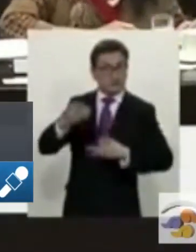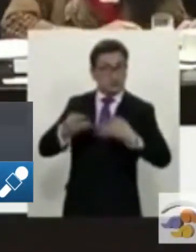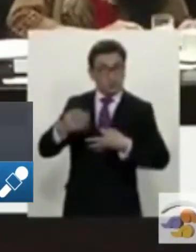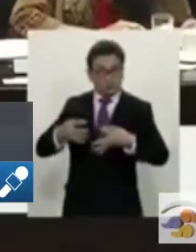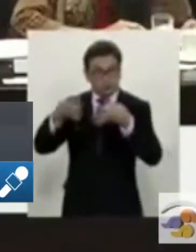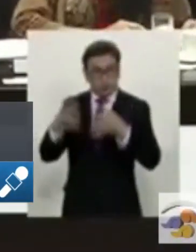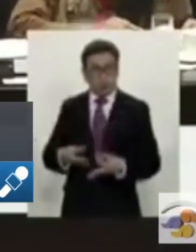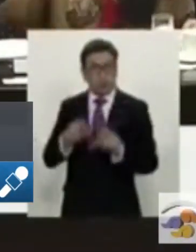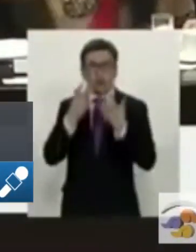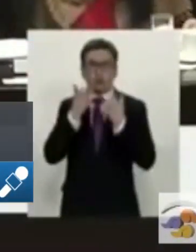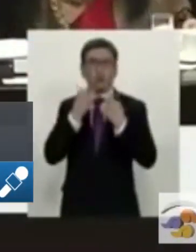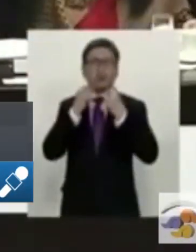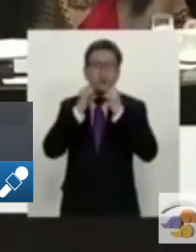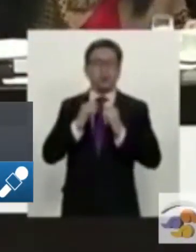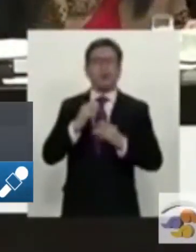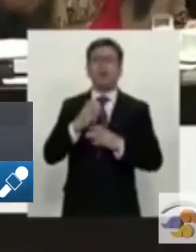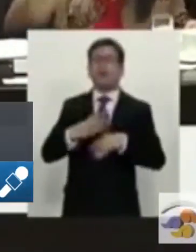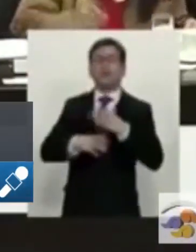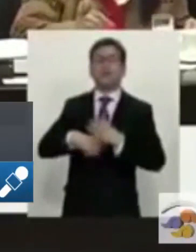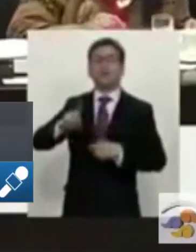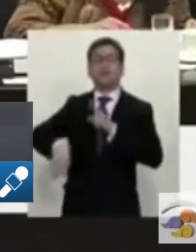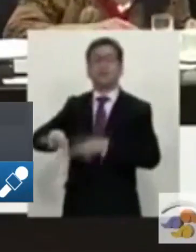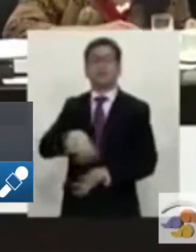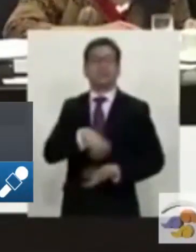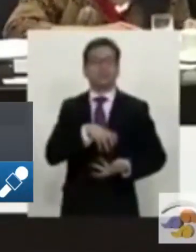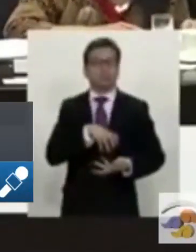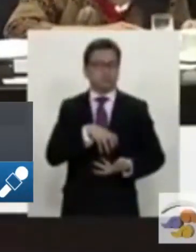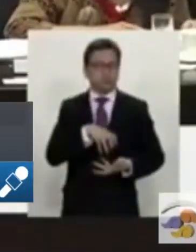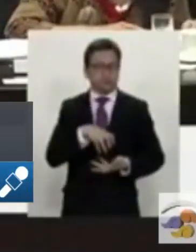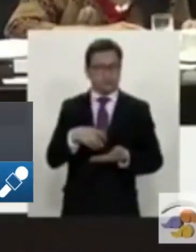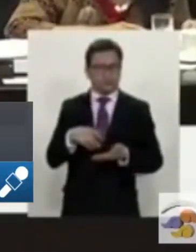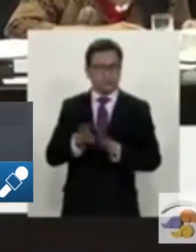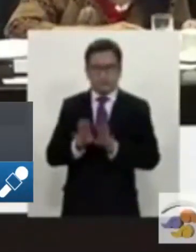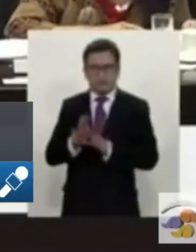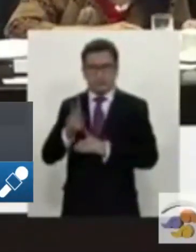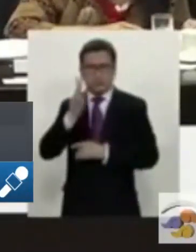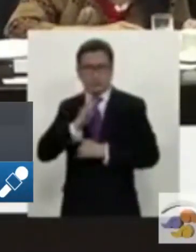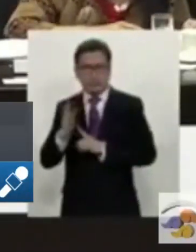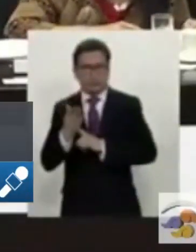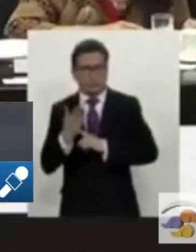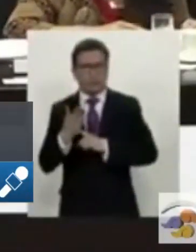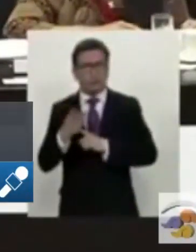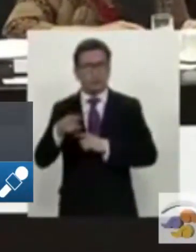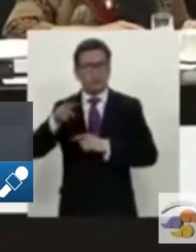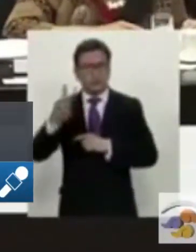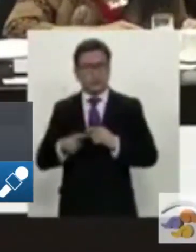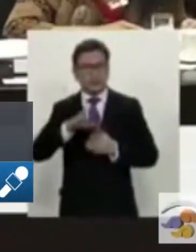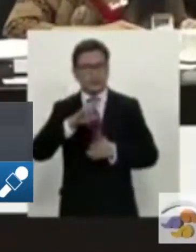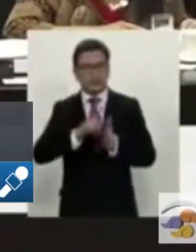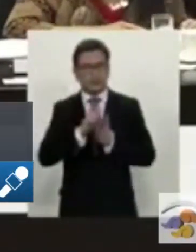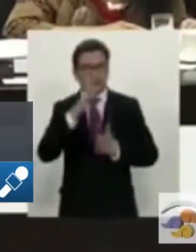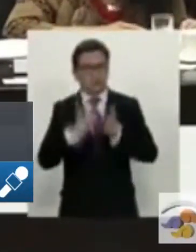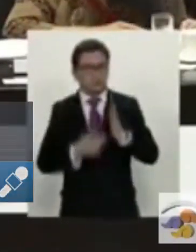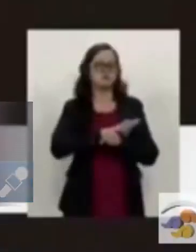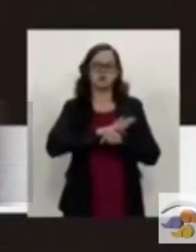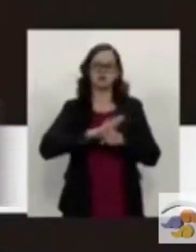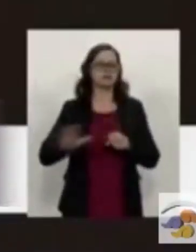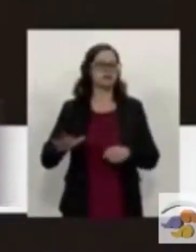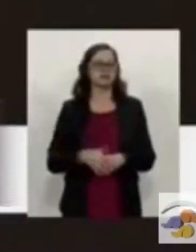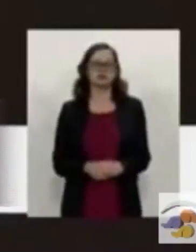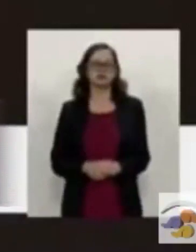muestre que el bien demonizado obtenido por actos ilícitos esto podría ser discrecional